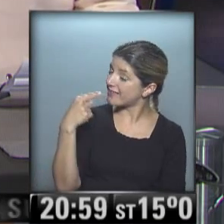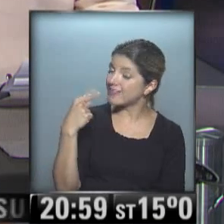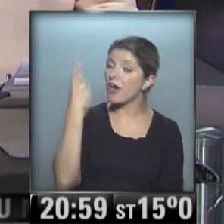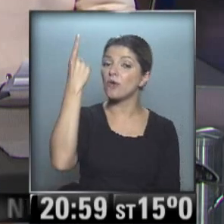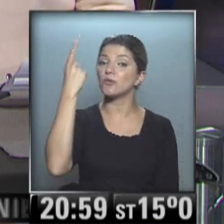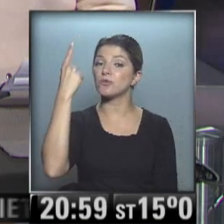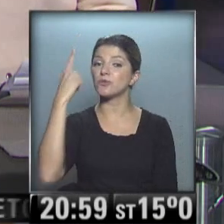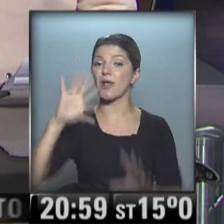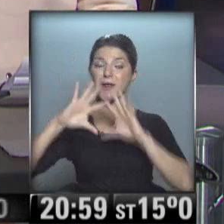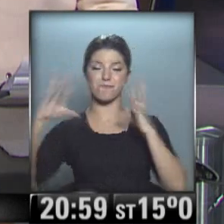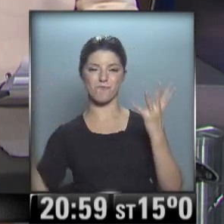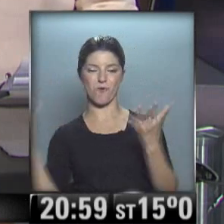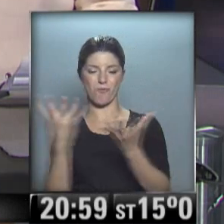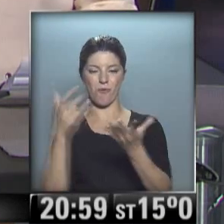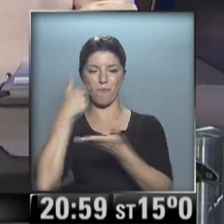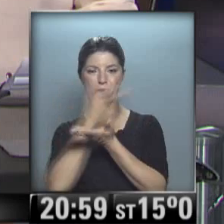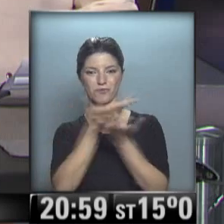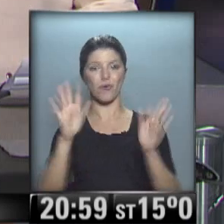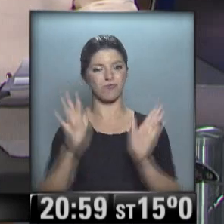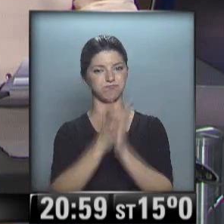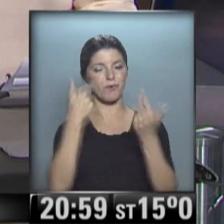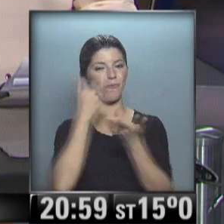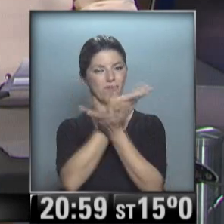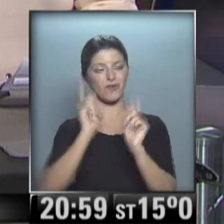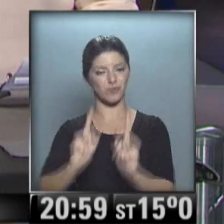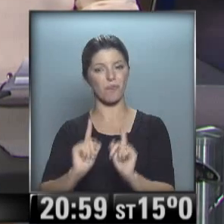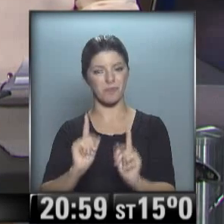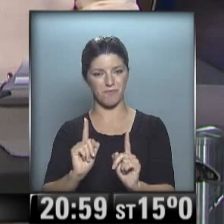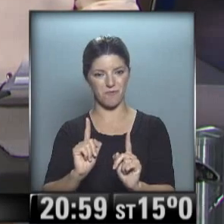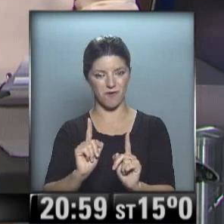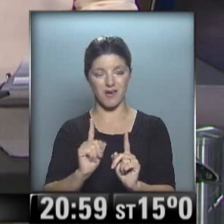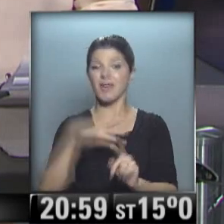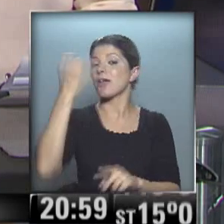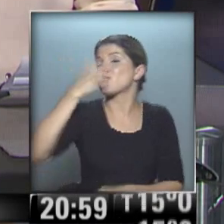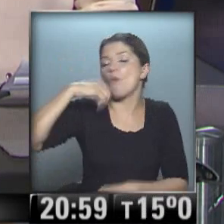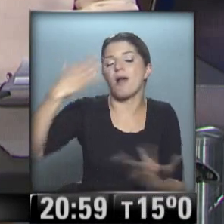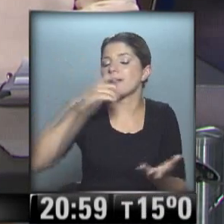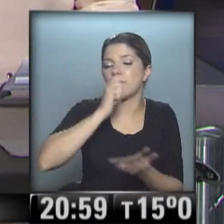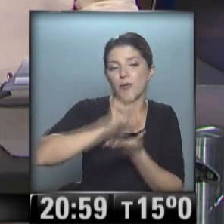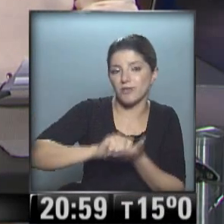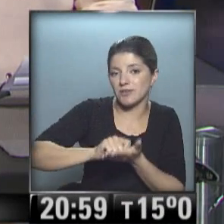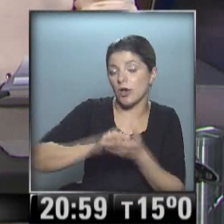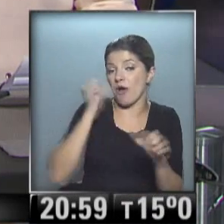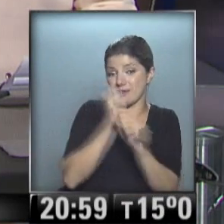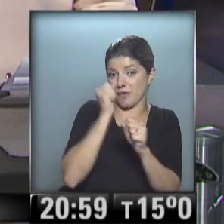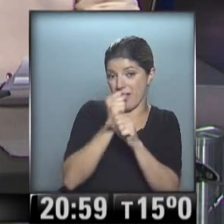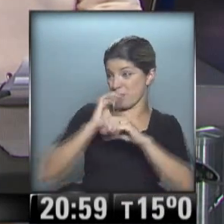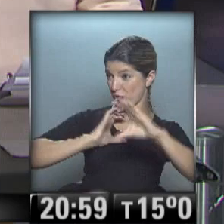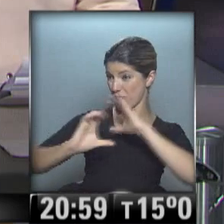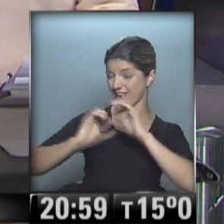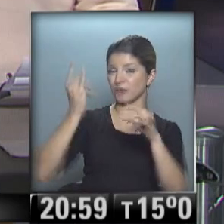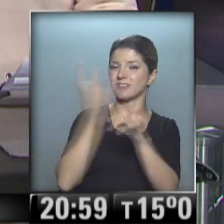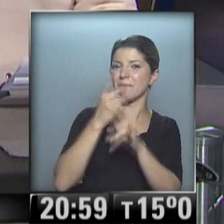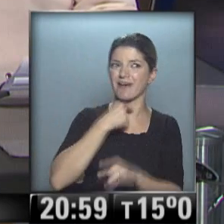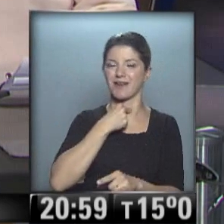medios del mundo reflejó justamente esto, que cualquier periodista, los que trabajamos en la comunicación, siempre tenemos las